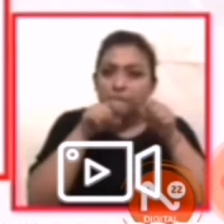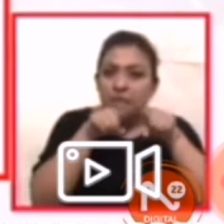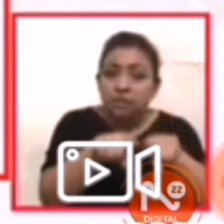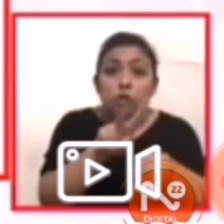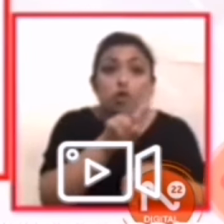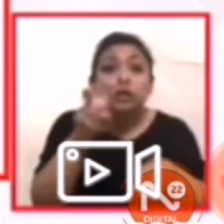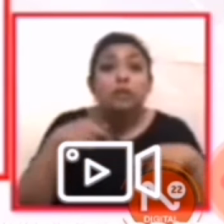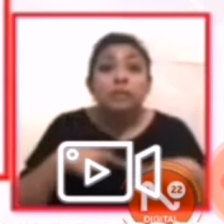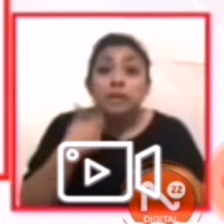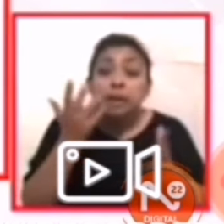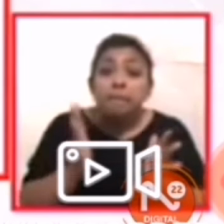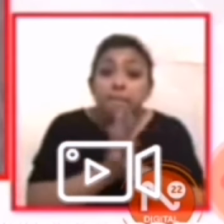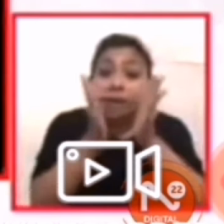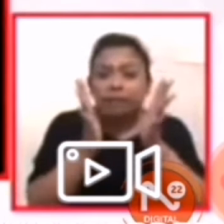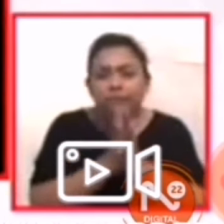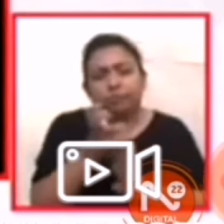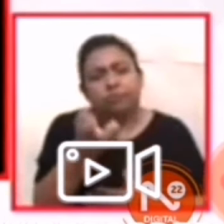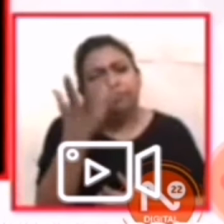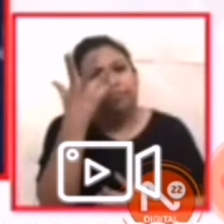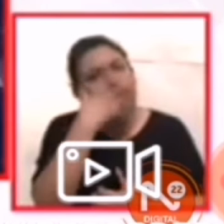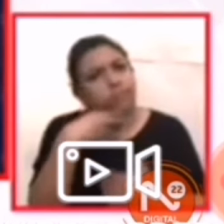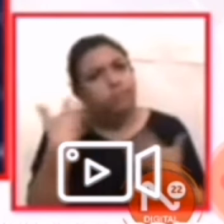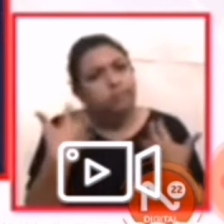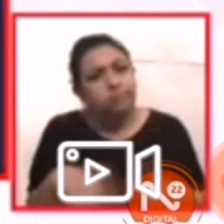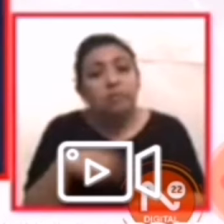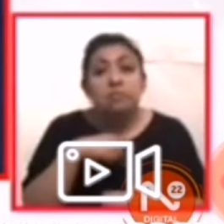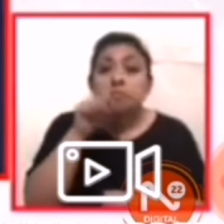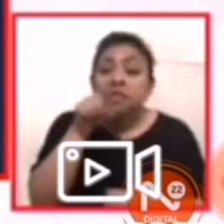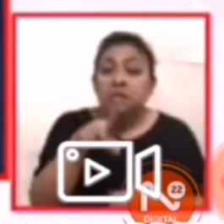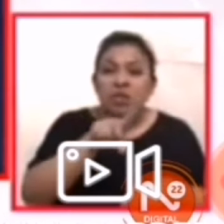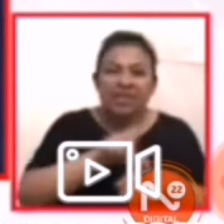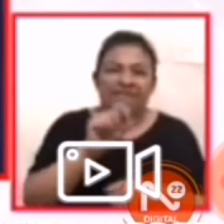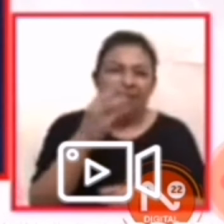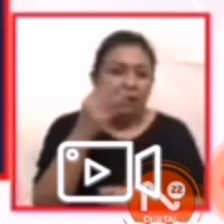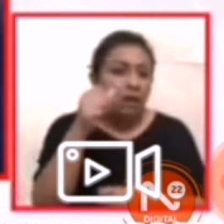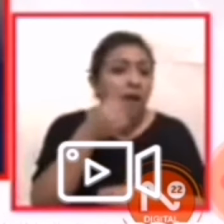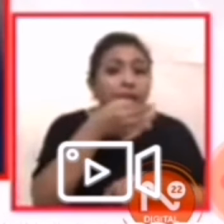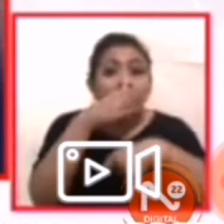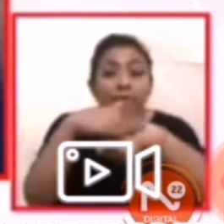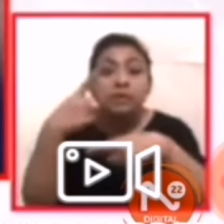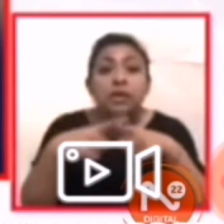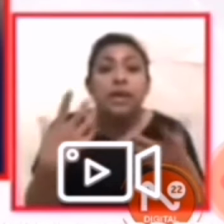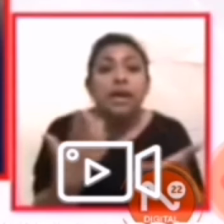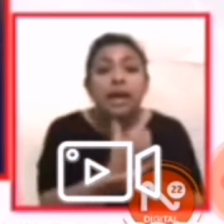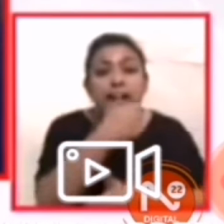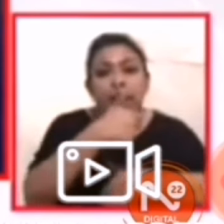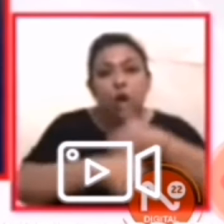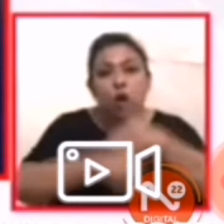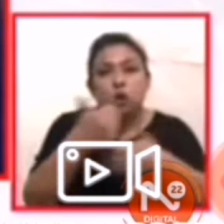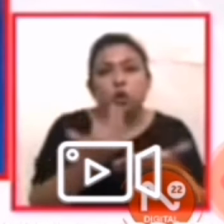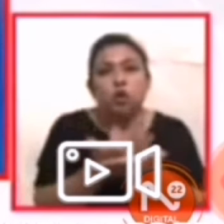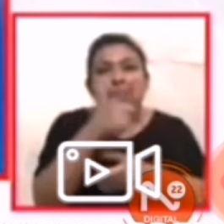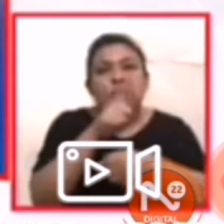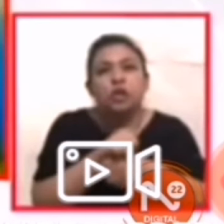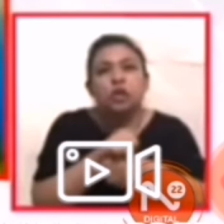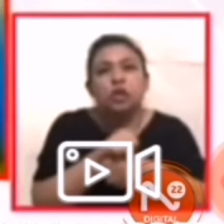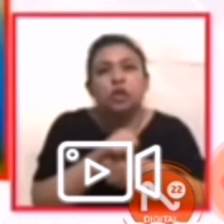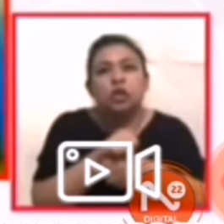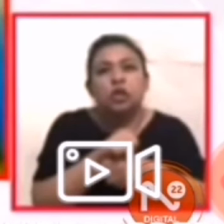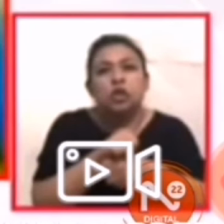quisieron entrarle y esto es maravilloso. Además, el 23 se darán a conocer los ganadores del Concurso Nacional de